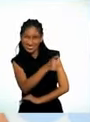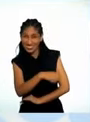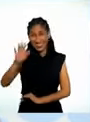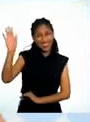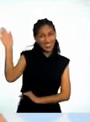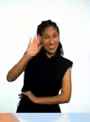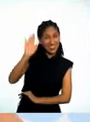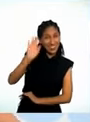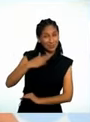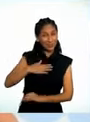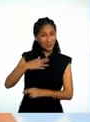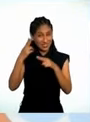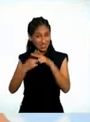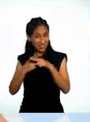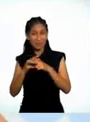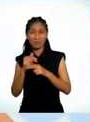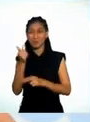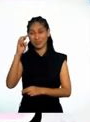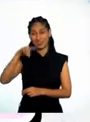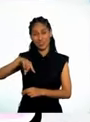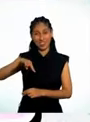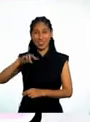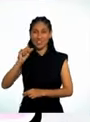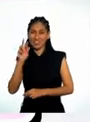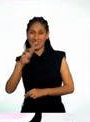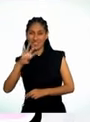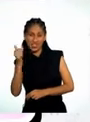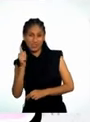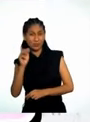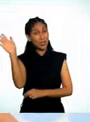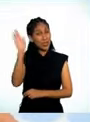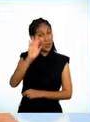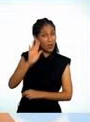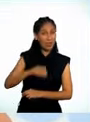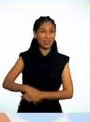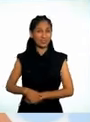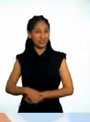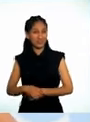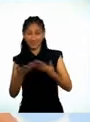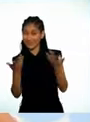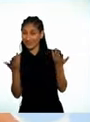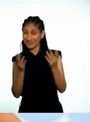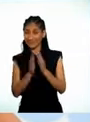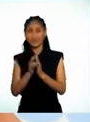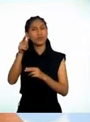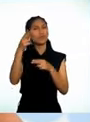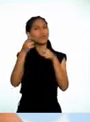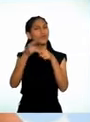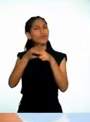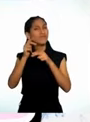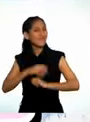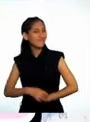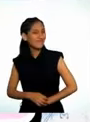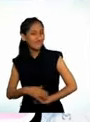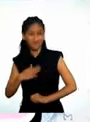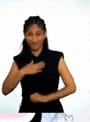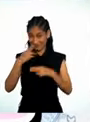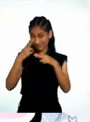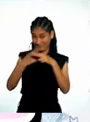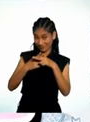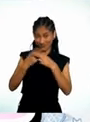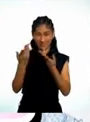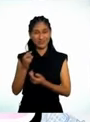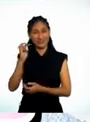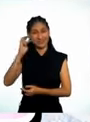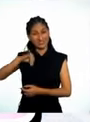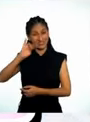my name is andrea y luego aldea water name my name is mi